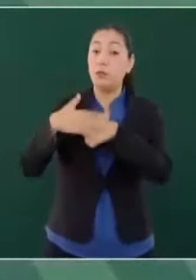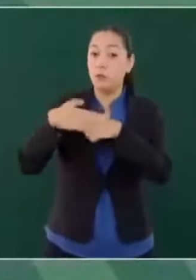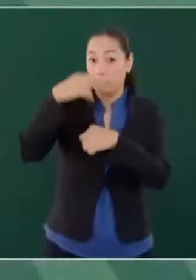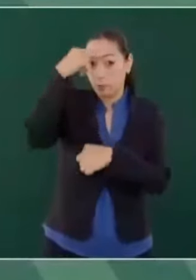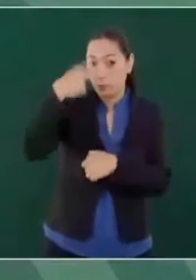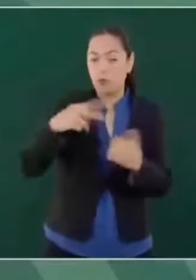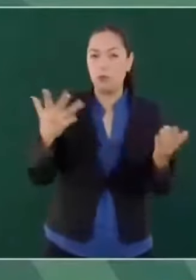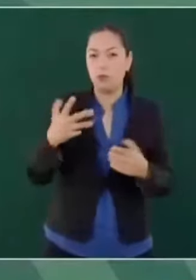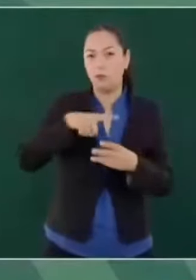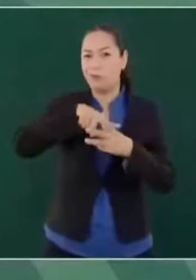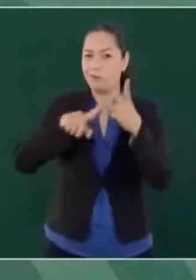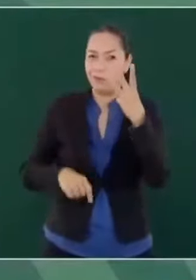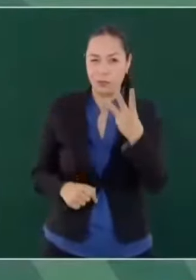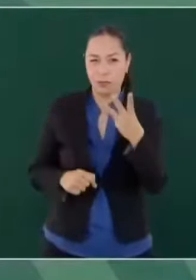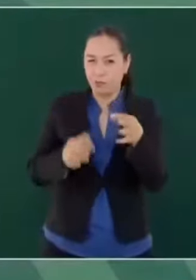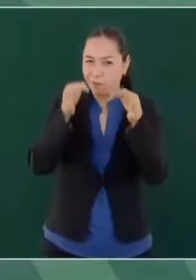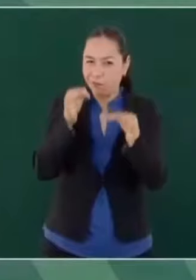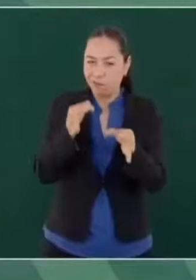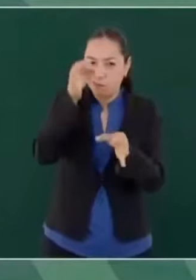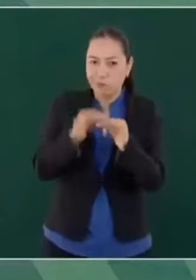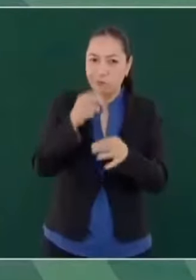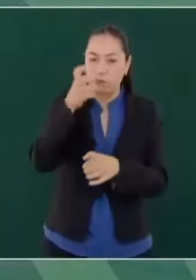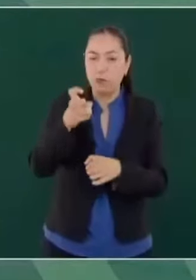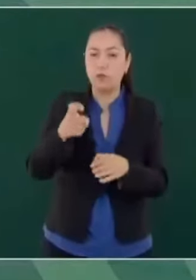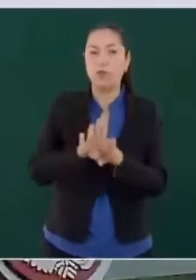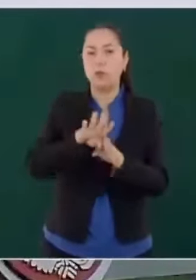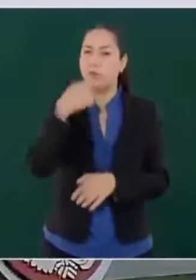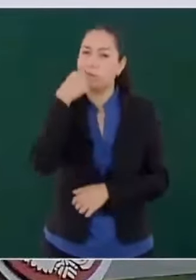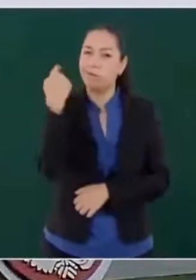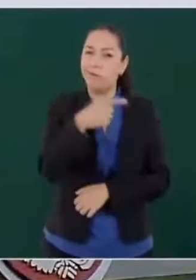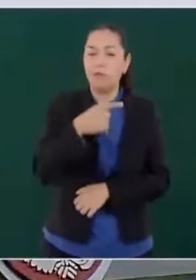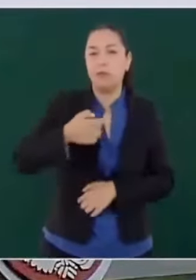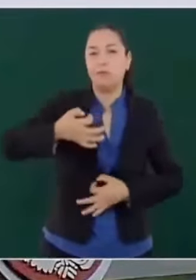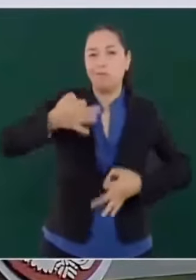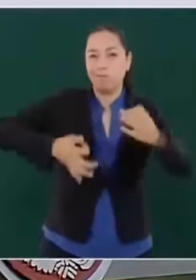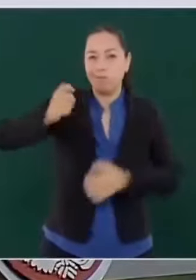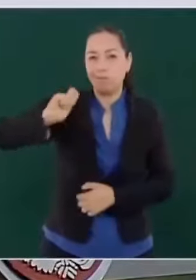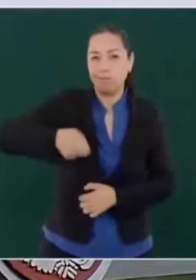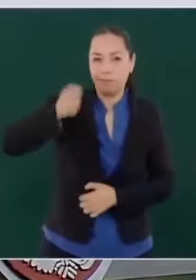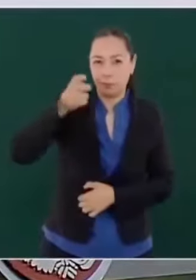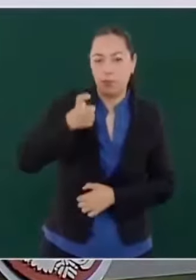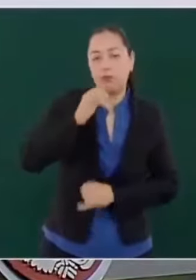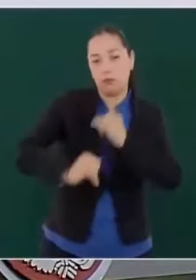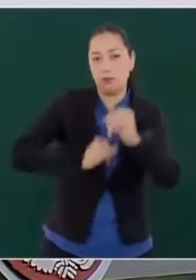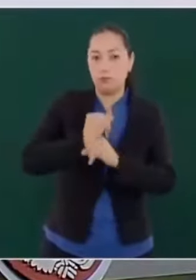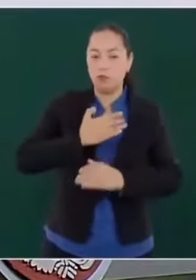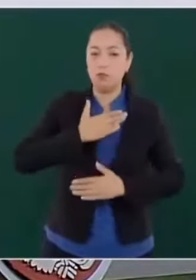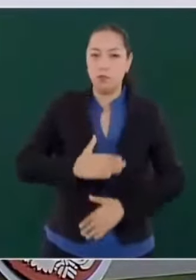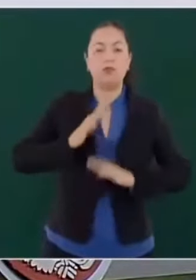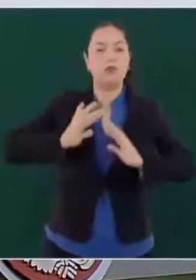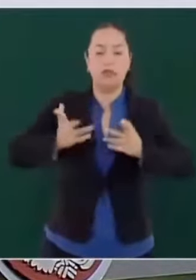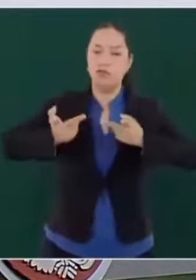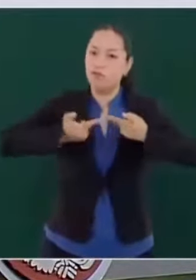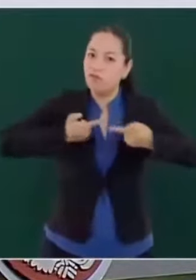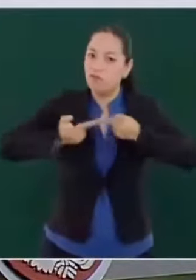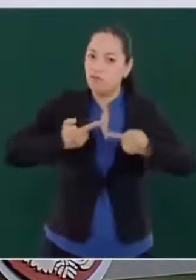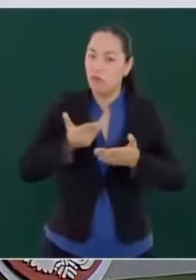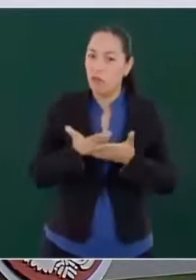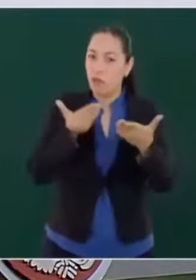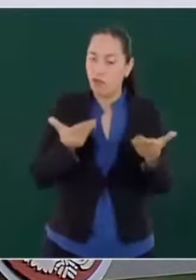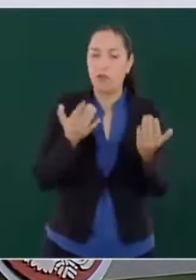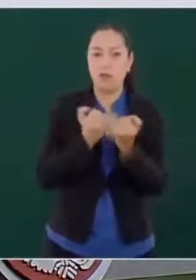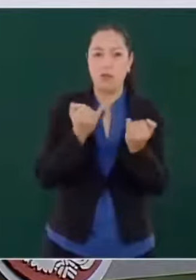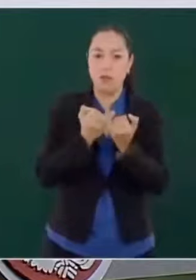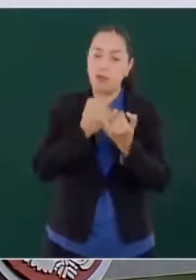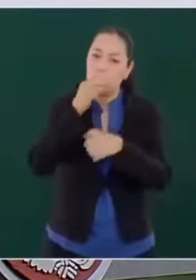muy concretas. Vamos a presentar la demanda ante la Corte Internacional de Justicia, que ya se está preparando ahora. Vamos a solicitar